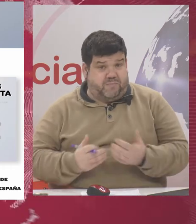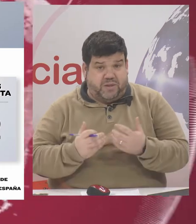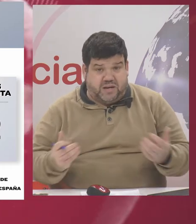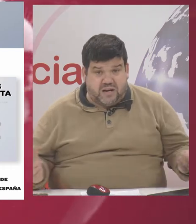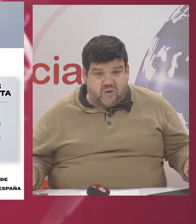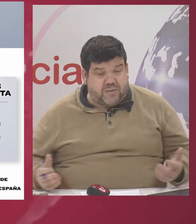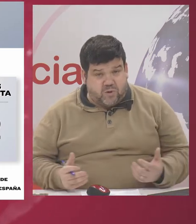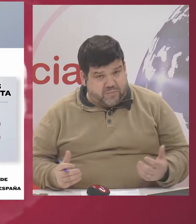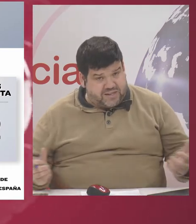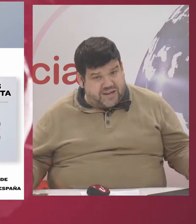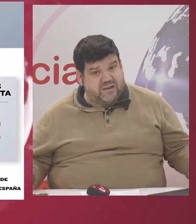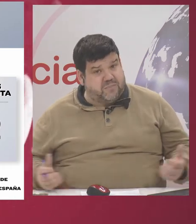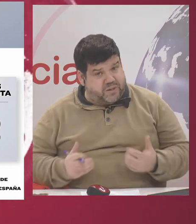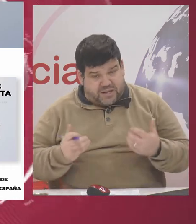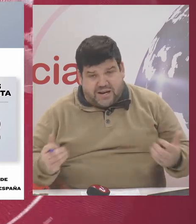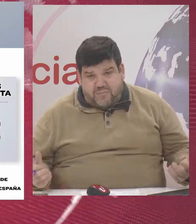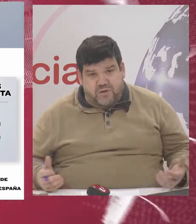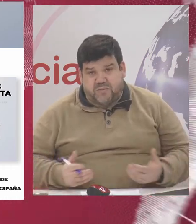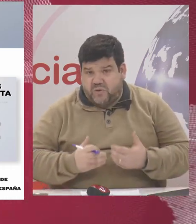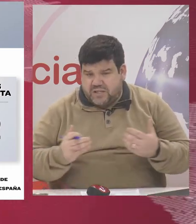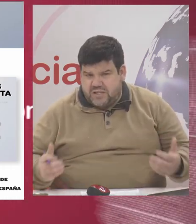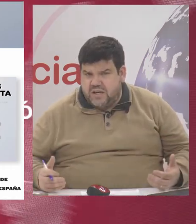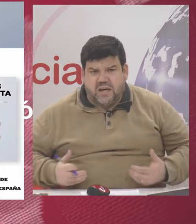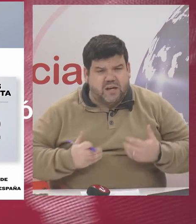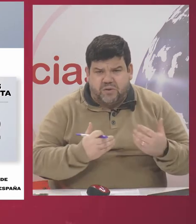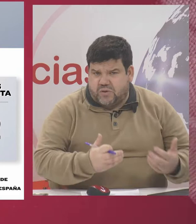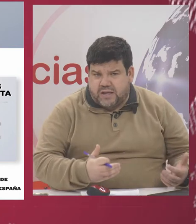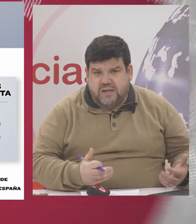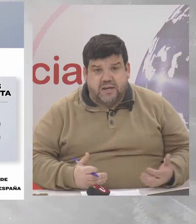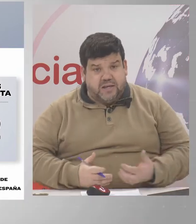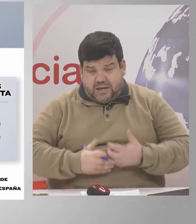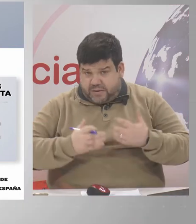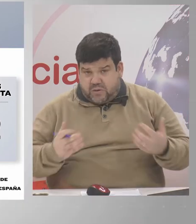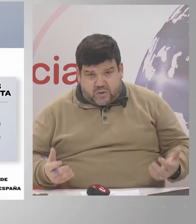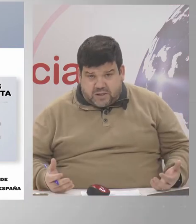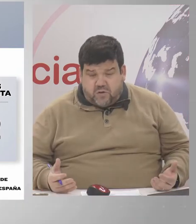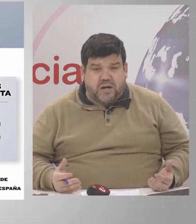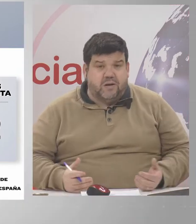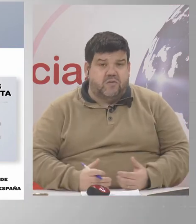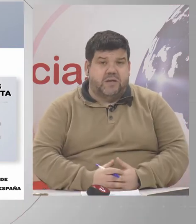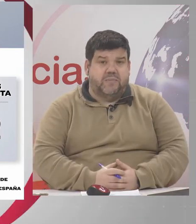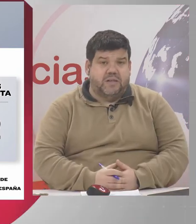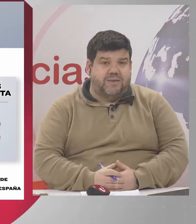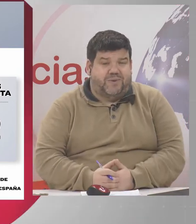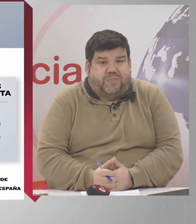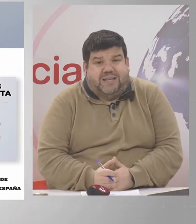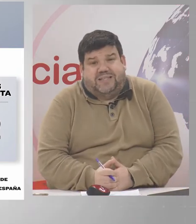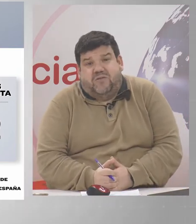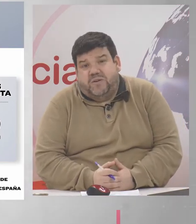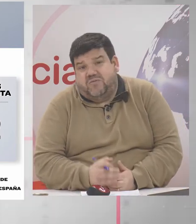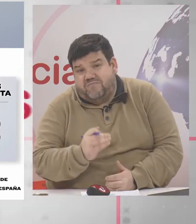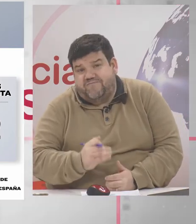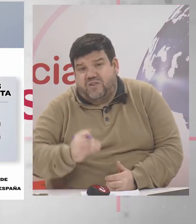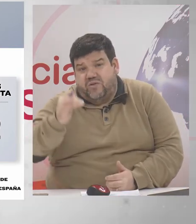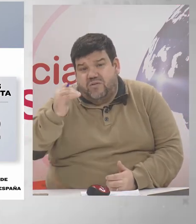porque empezará, no la vamos a evitar, empezará, porque el virus así, el virus está ahí, y habrá una cuarta ola, lógicamente, pero para que sea